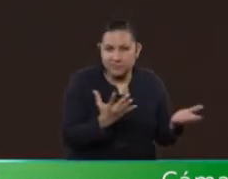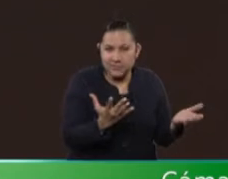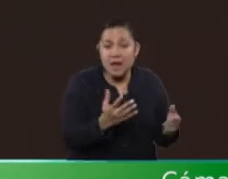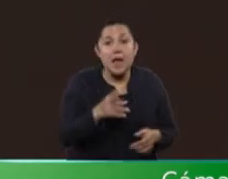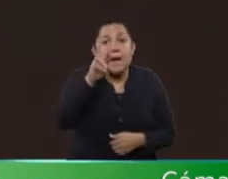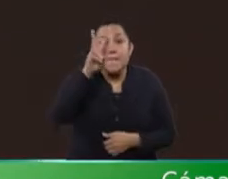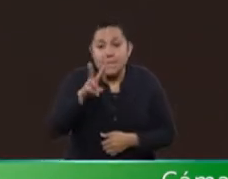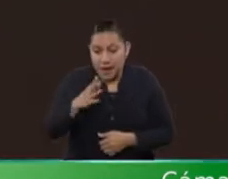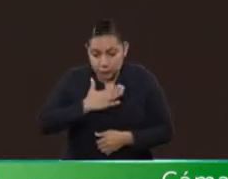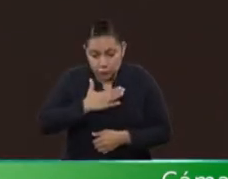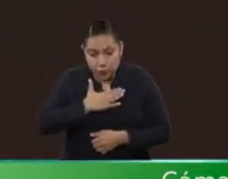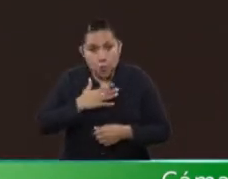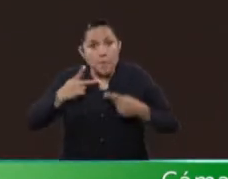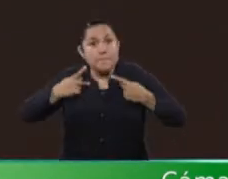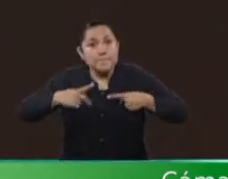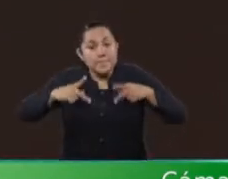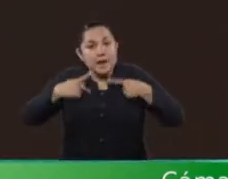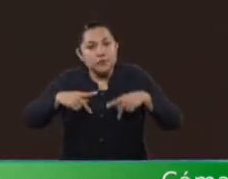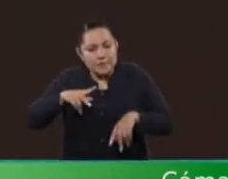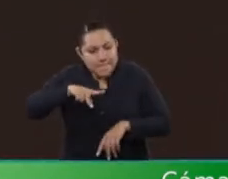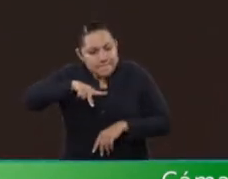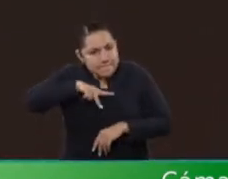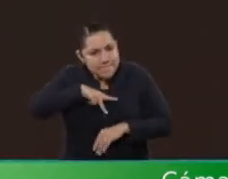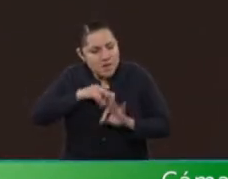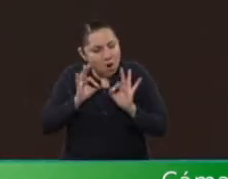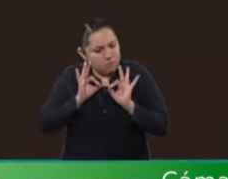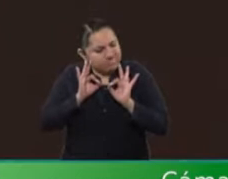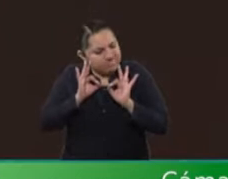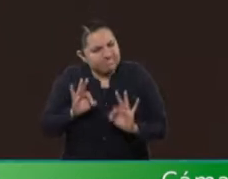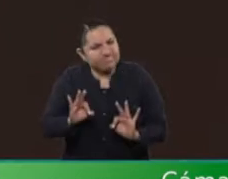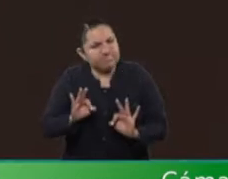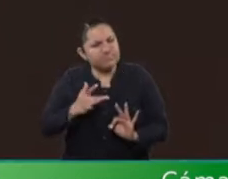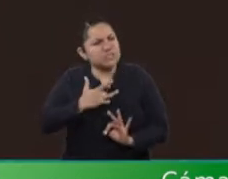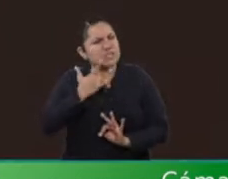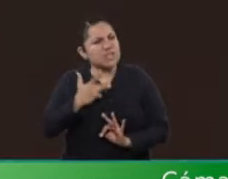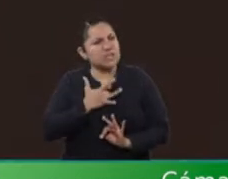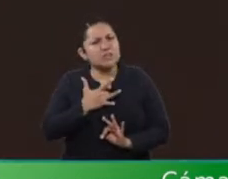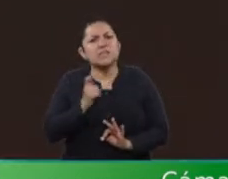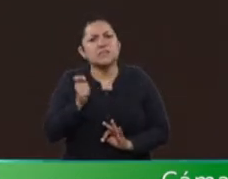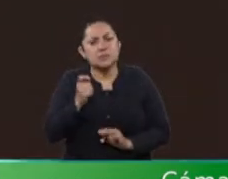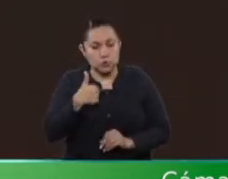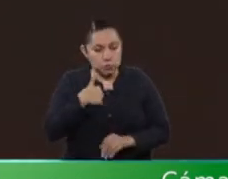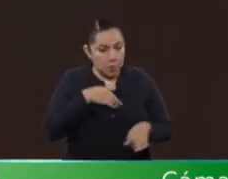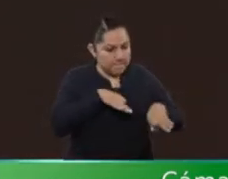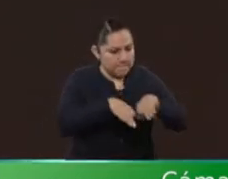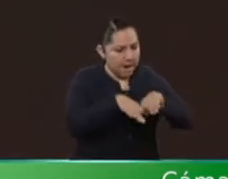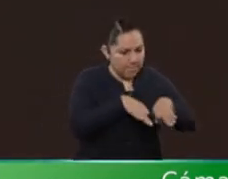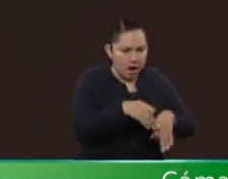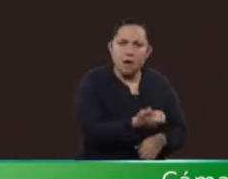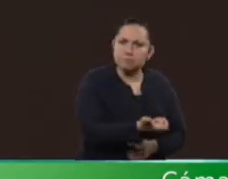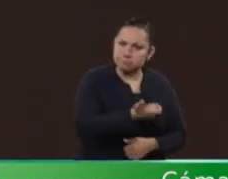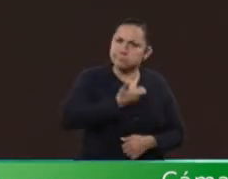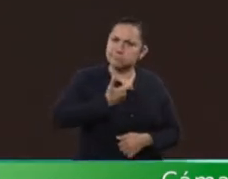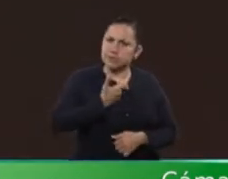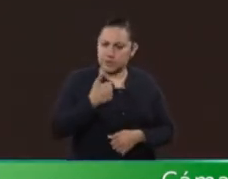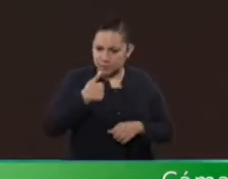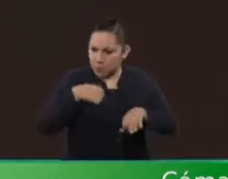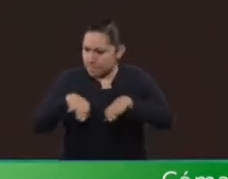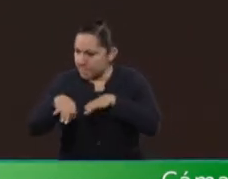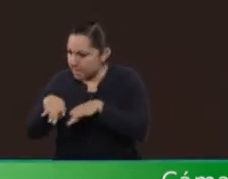vivir de su trabajo y para eso tenemos que reconocer que hacer esta acción